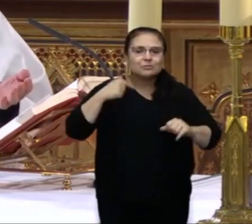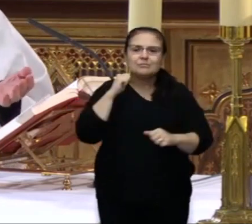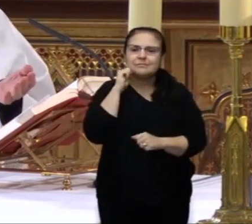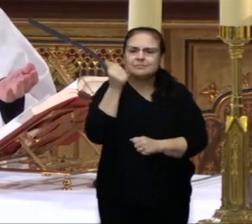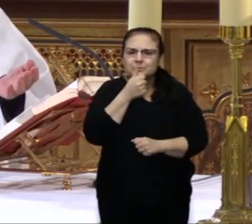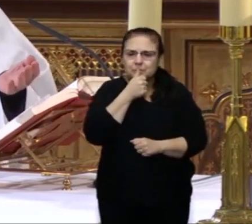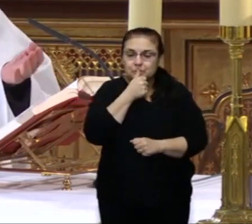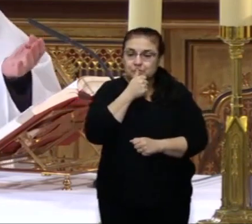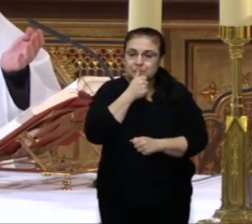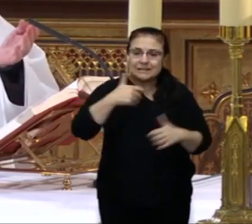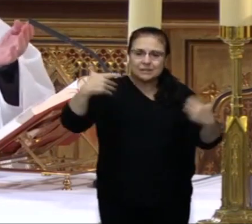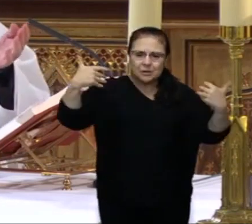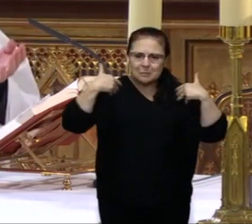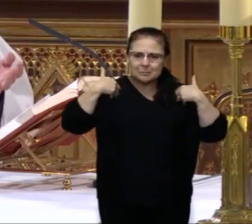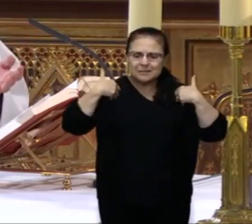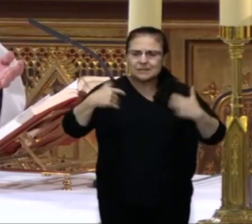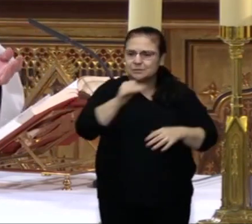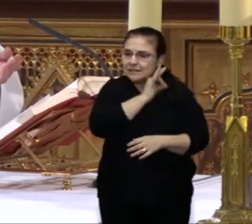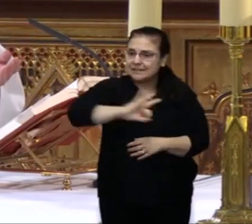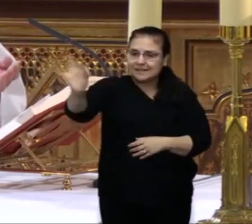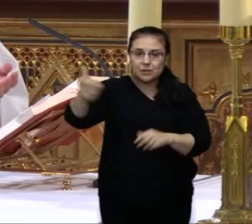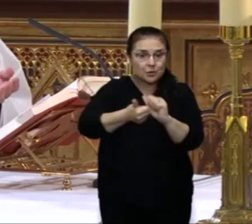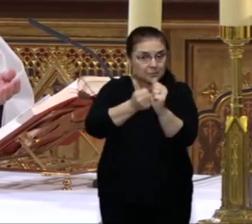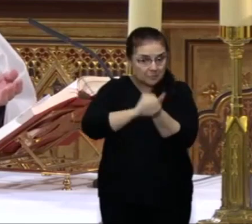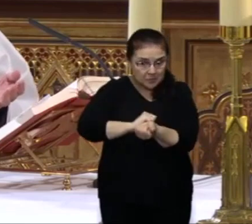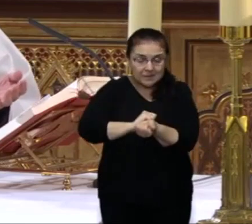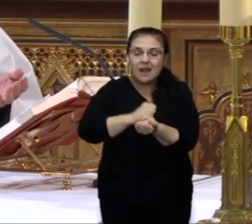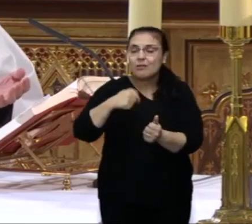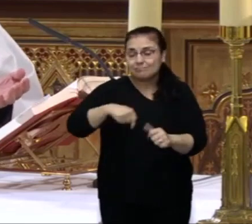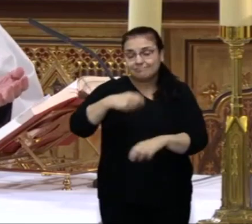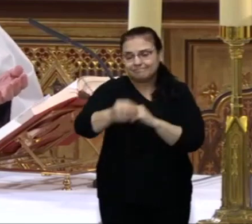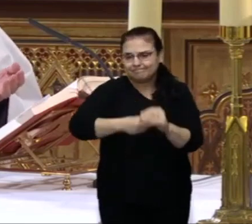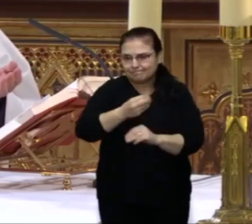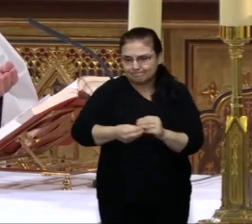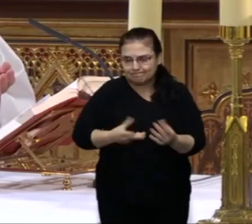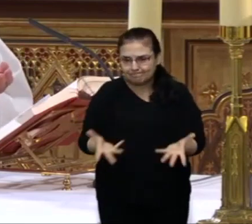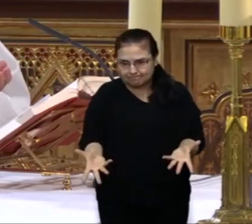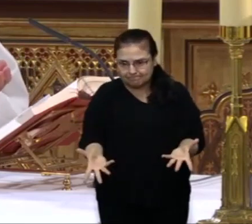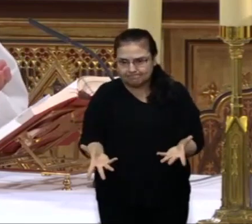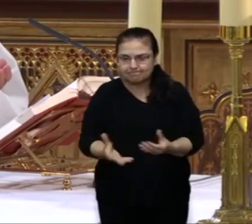del Señor imitar lo que realizamos.